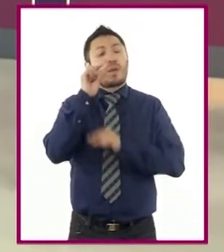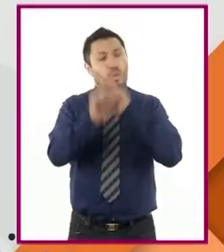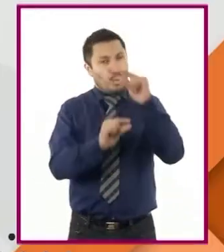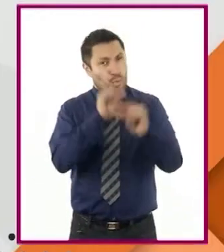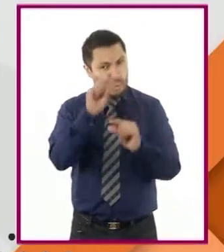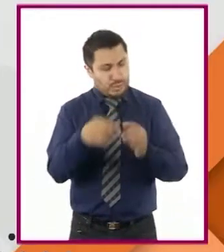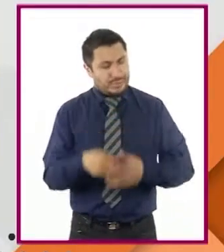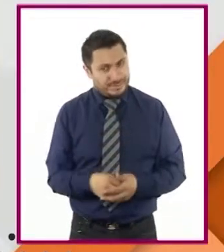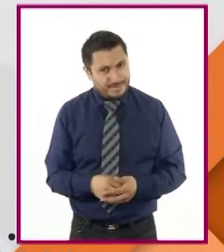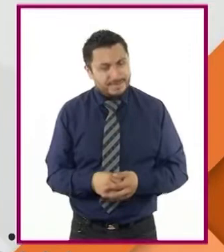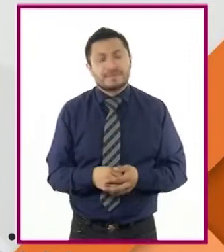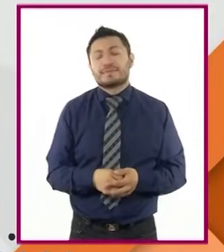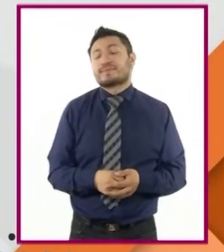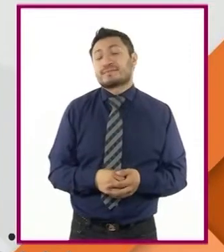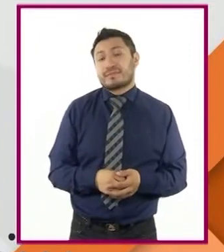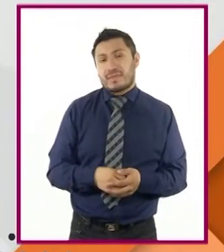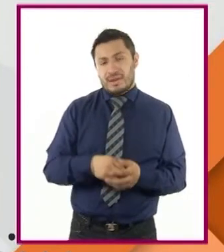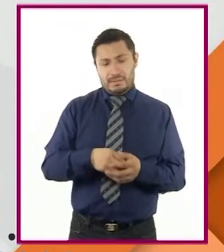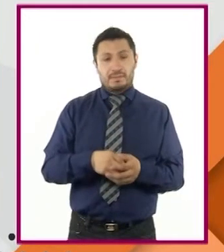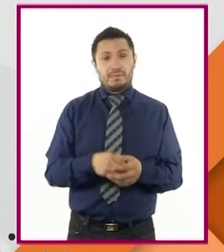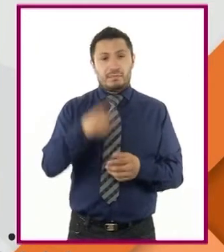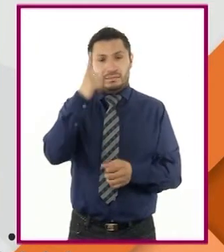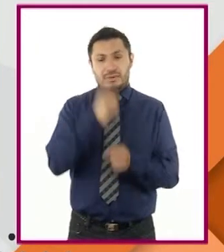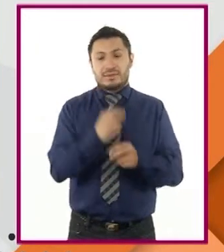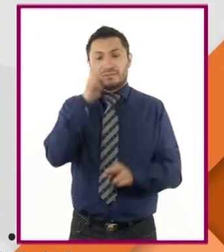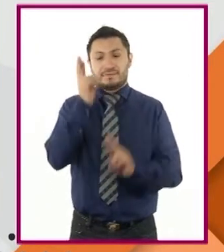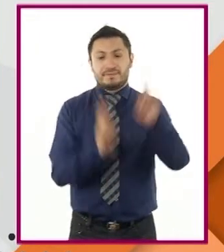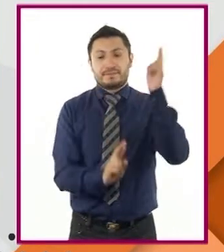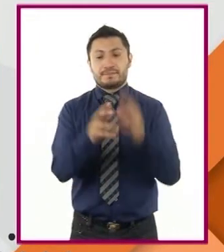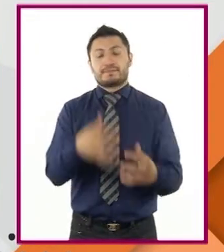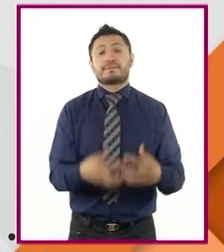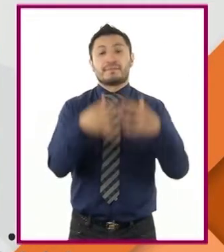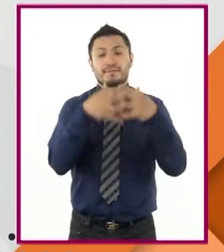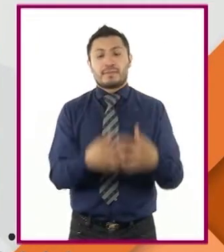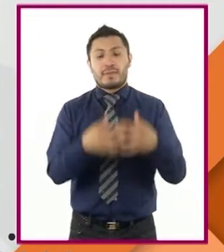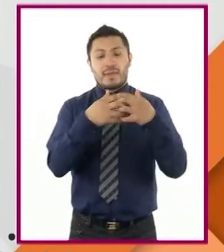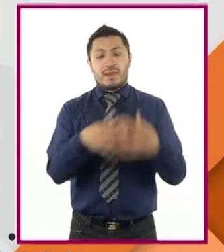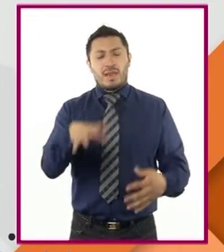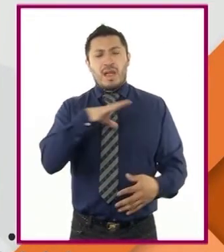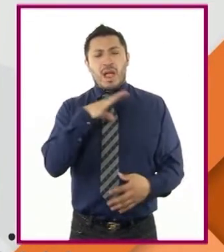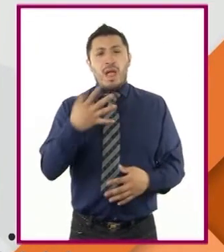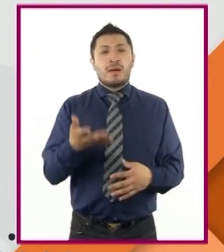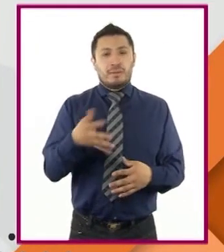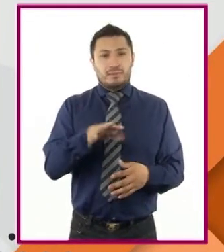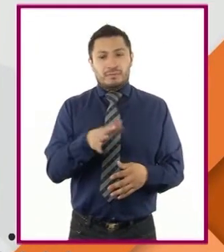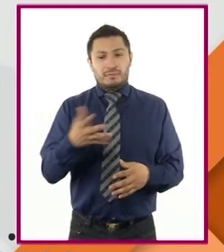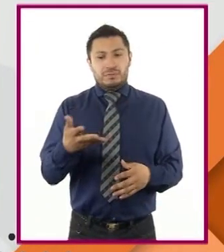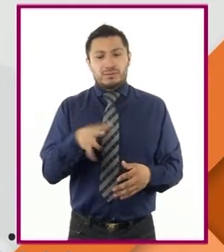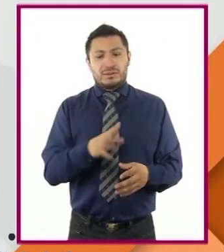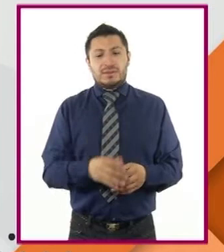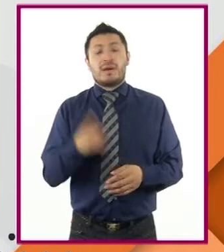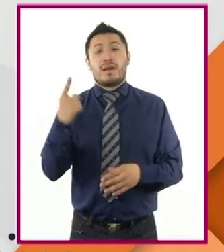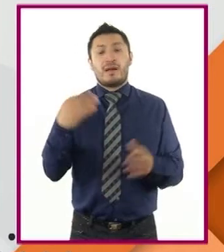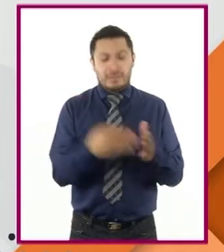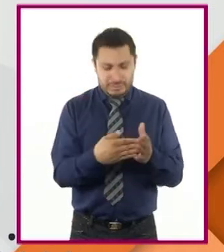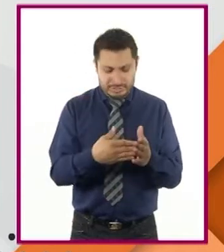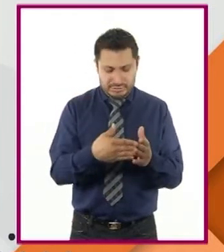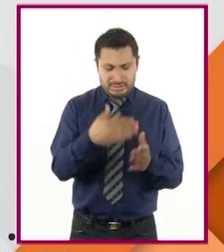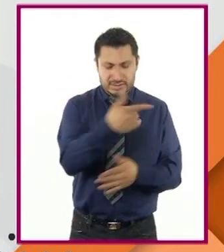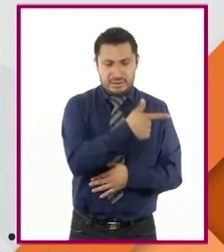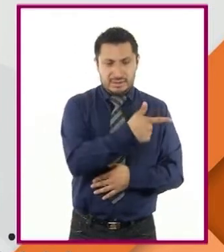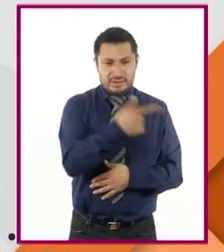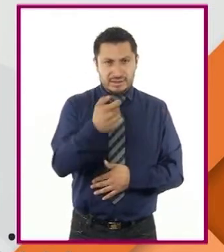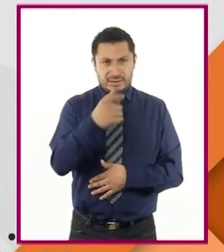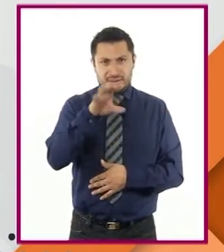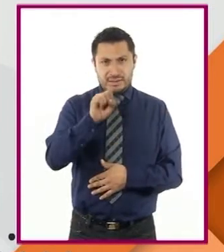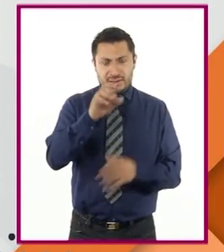partes. Durante la Primera Revolución Industrial, que comprende aproximadamente desde